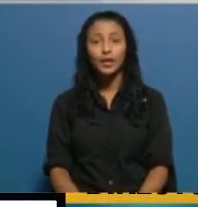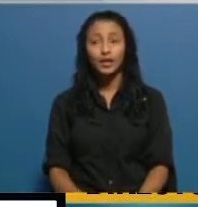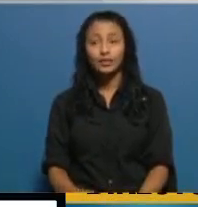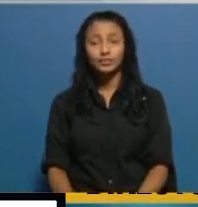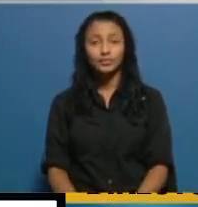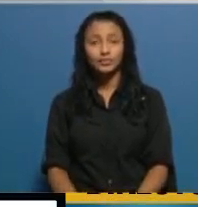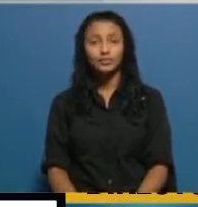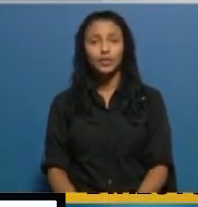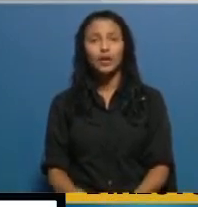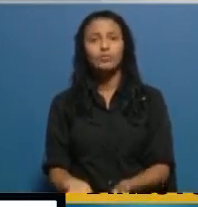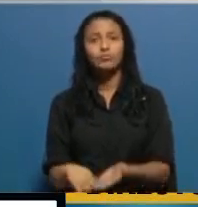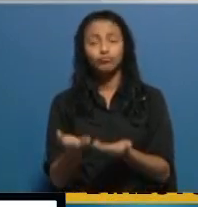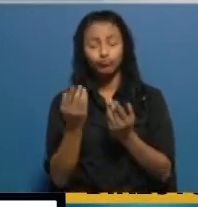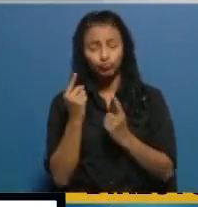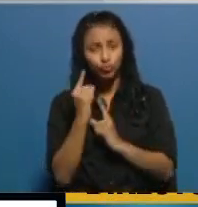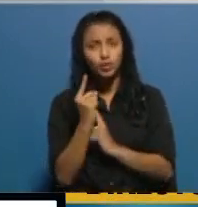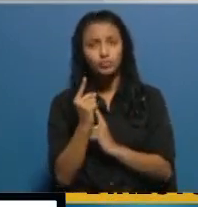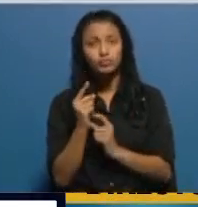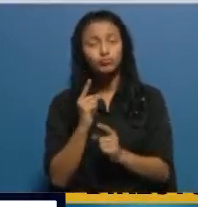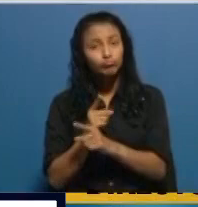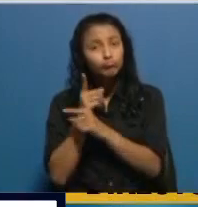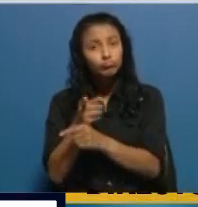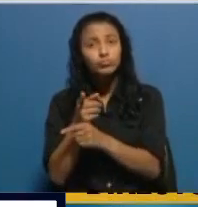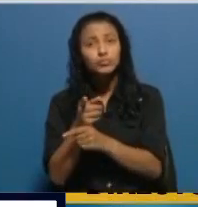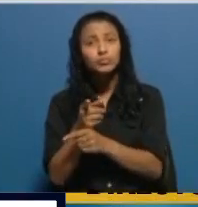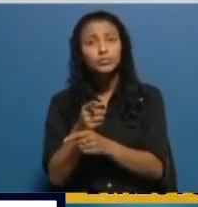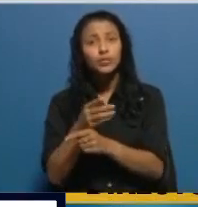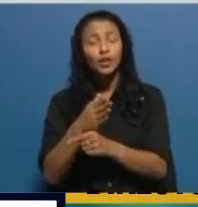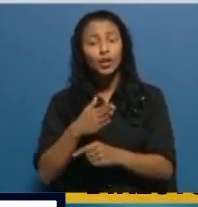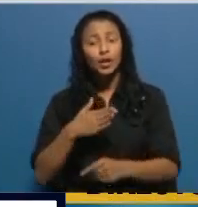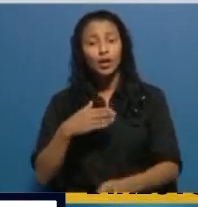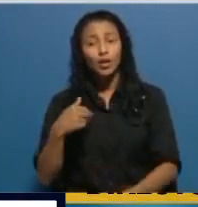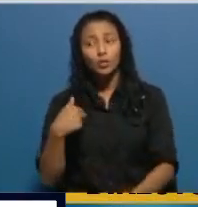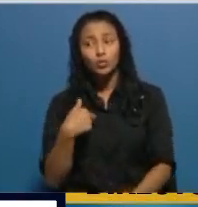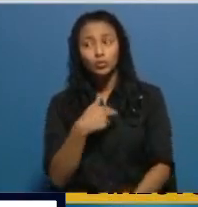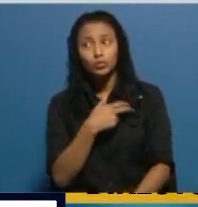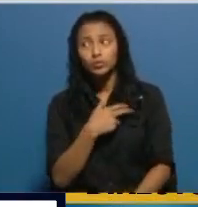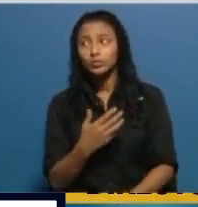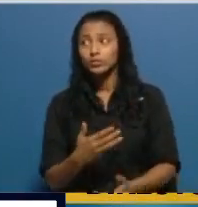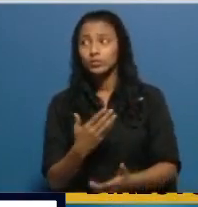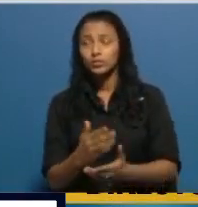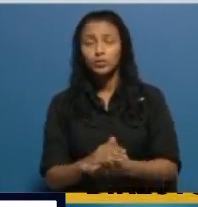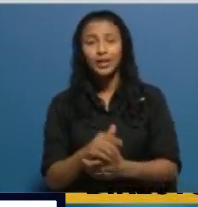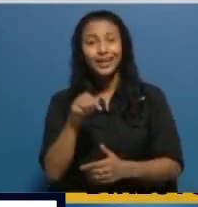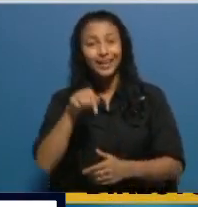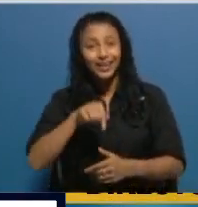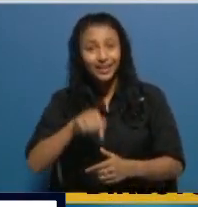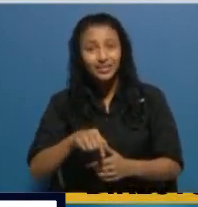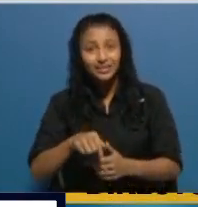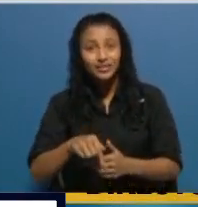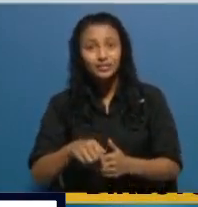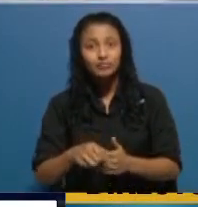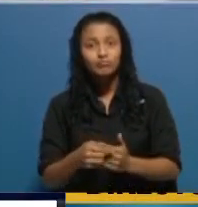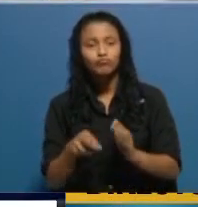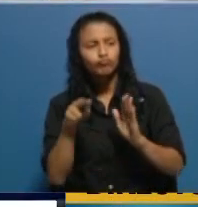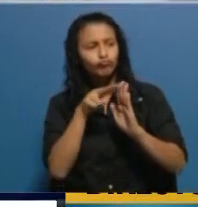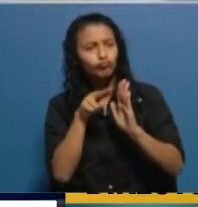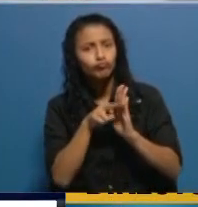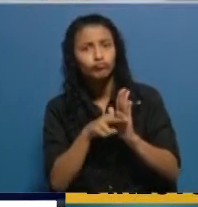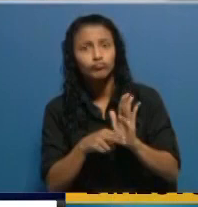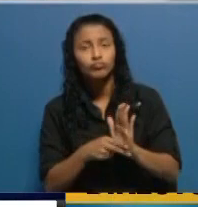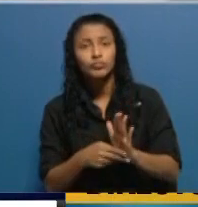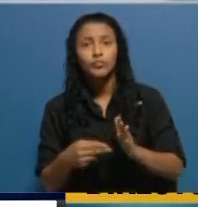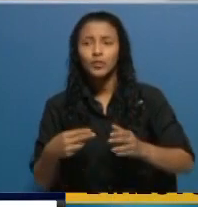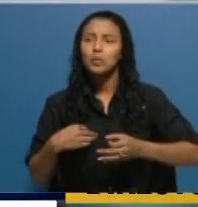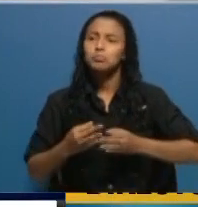tenga la seguridad de que como lo afirma nuestra carta magna este parlamento está en la disposición de colaborar